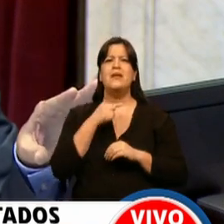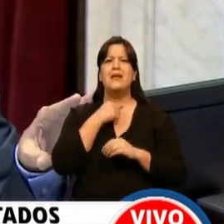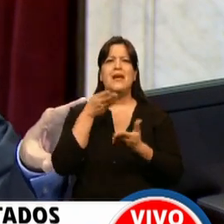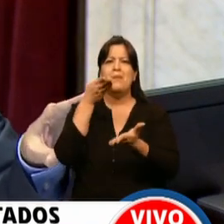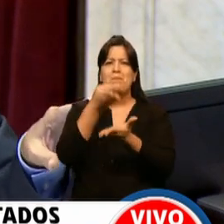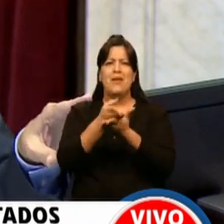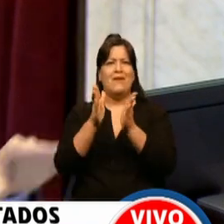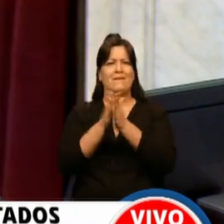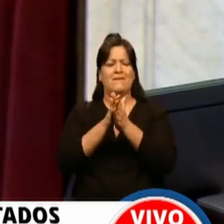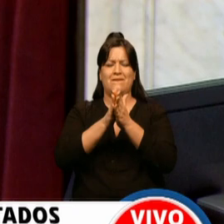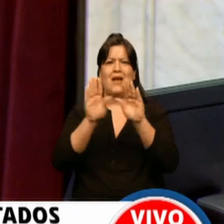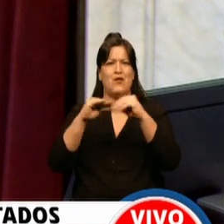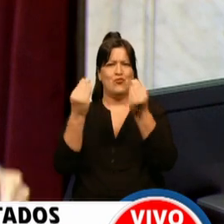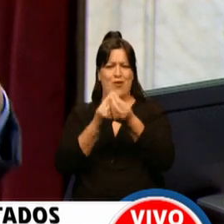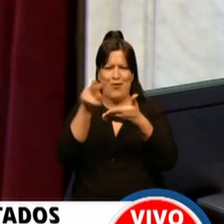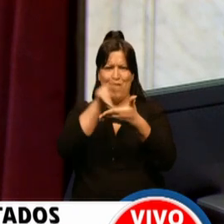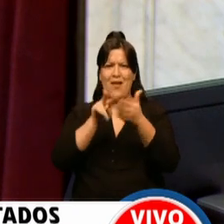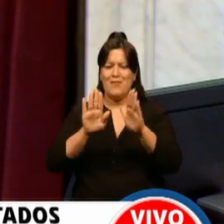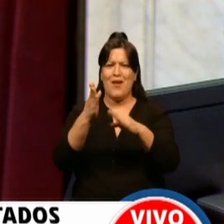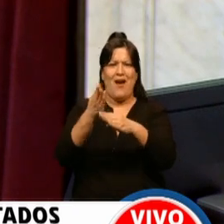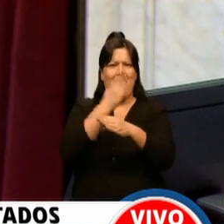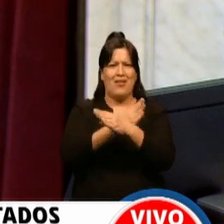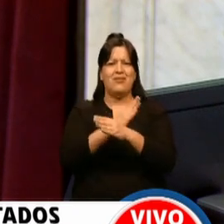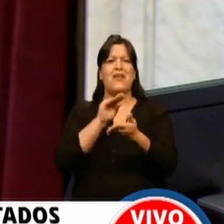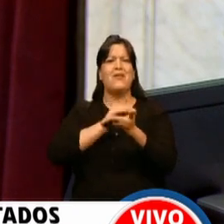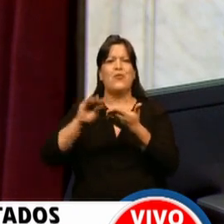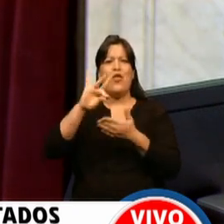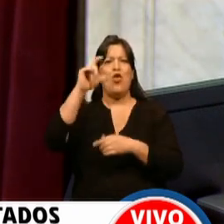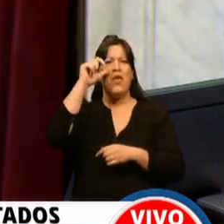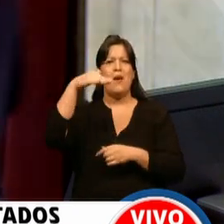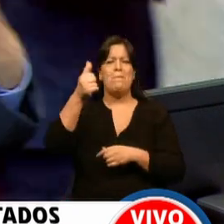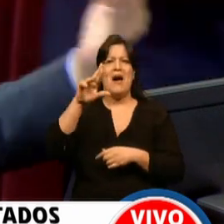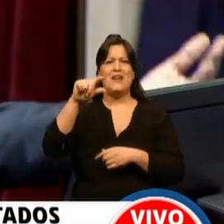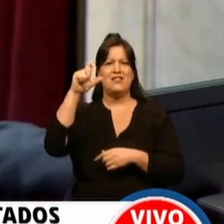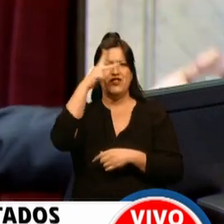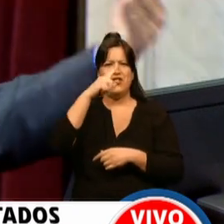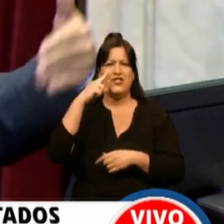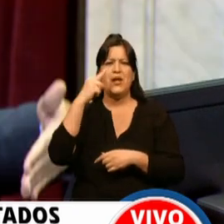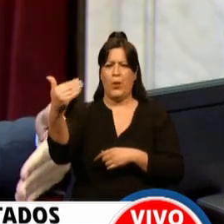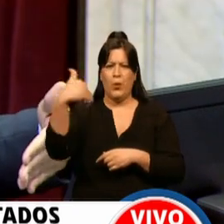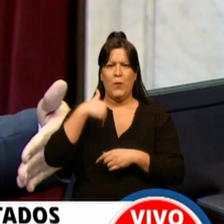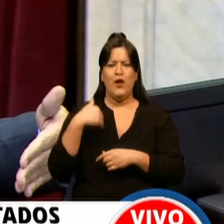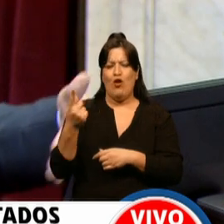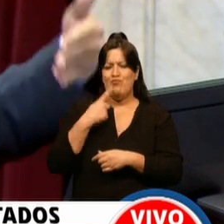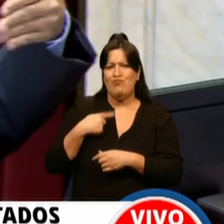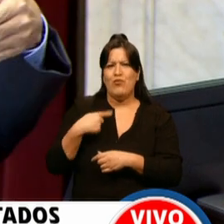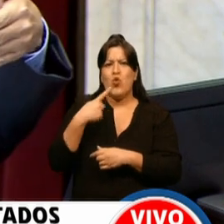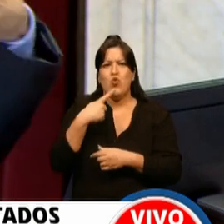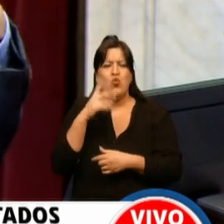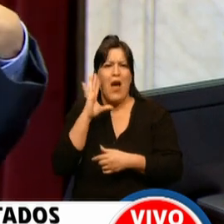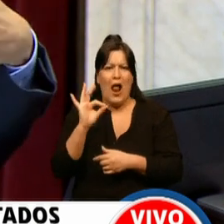previo a que se dé lectura del resultado diputado de marchi que vino y planteo alguna duda